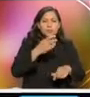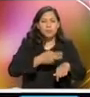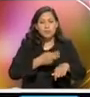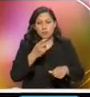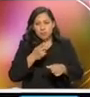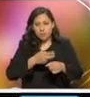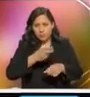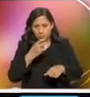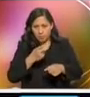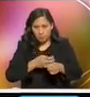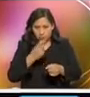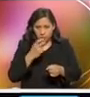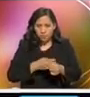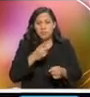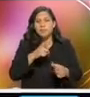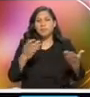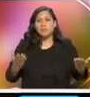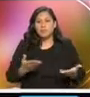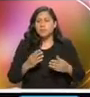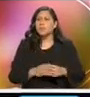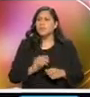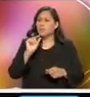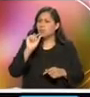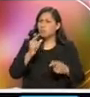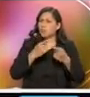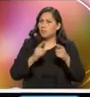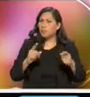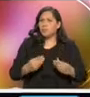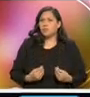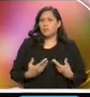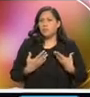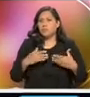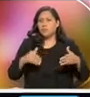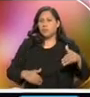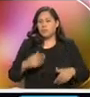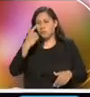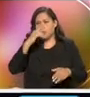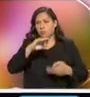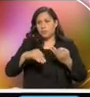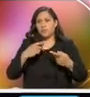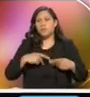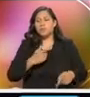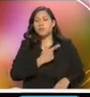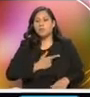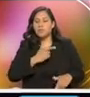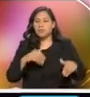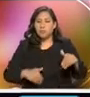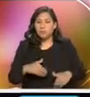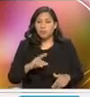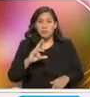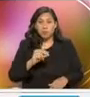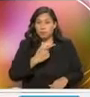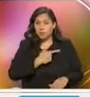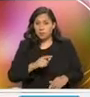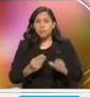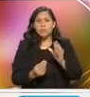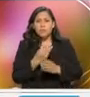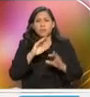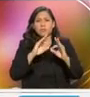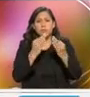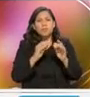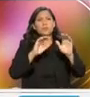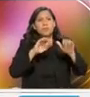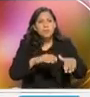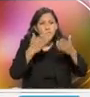bailar. Es una Es gran algo opción. diferente, ¿no? De disfrutar ya de una puesta en escena para toda la gente que le guste el teatro y para la que no, también pues, es una nueva forma de